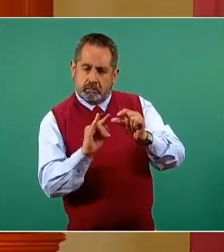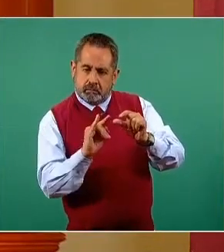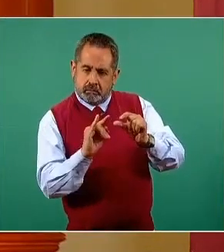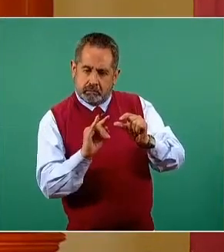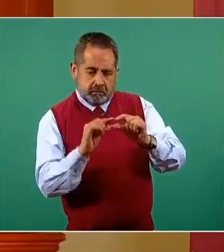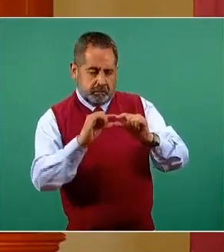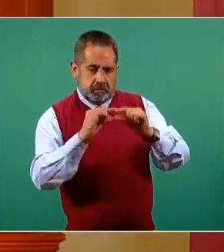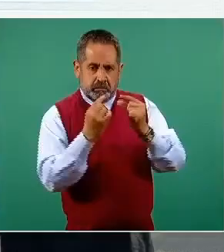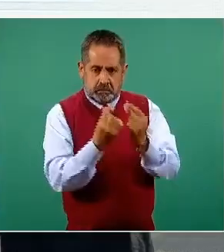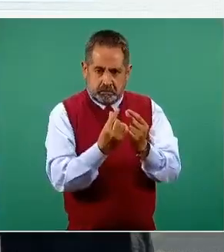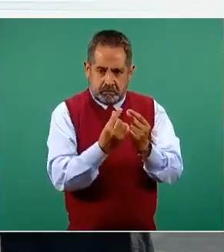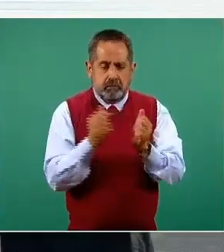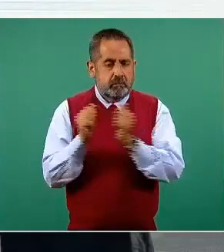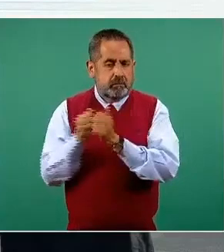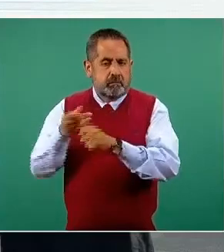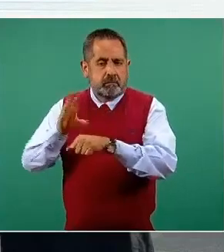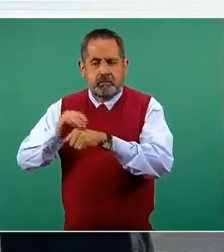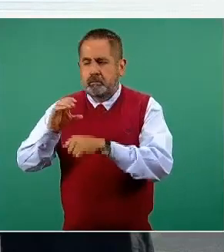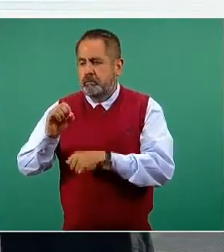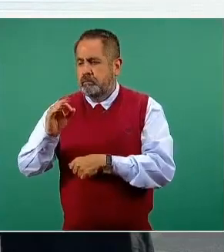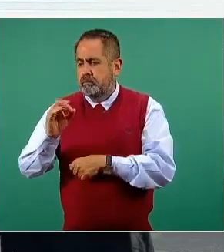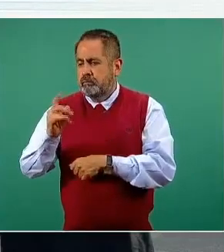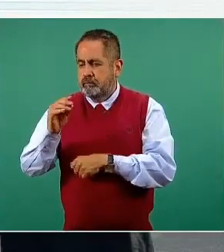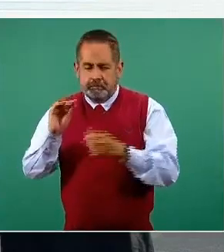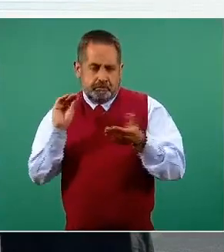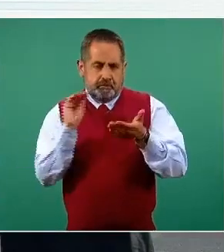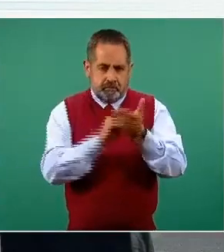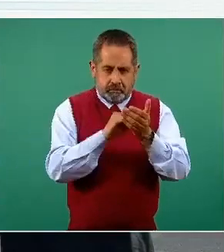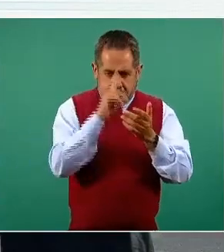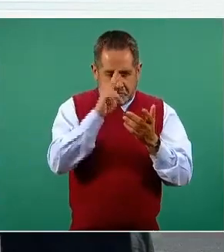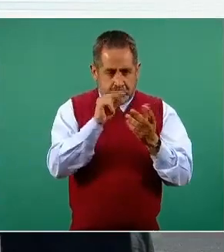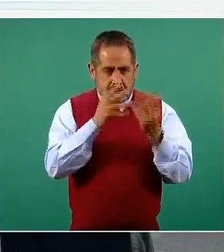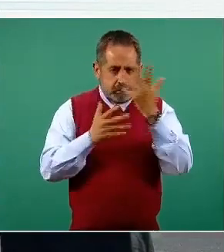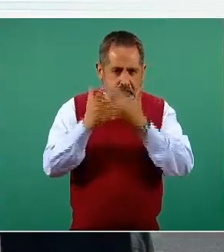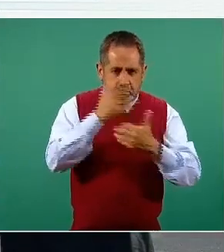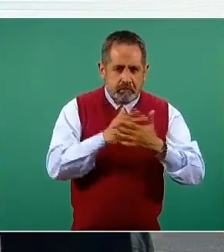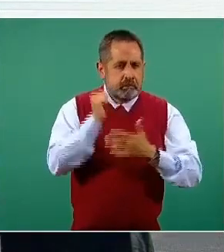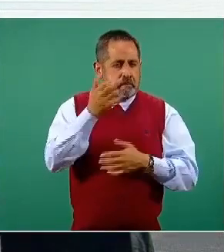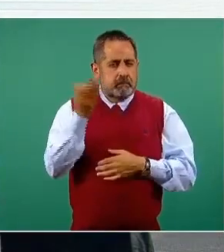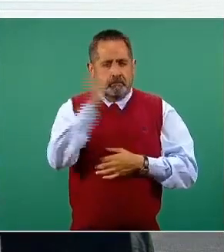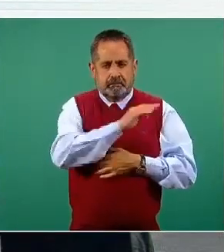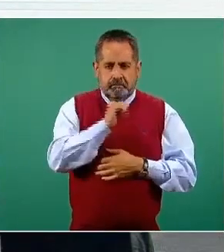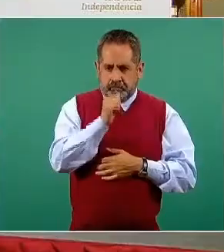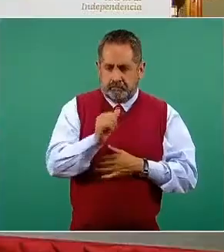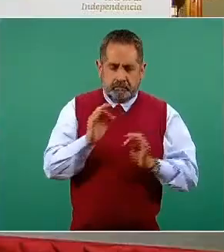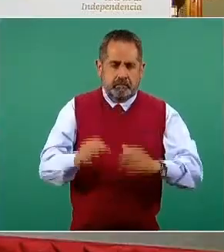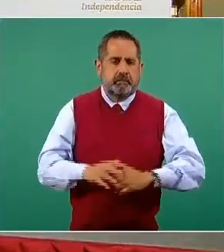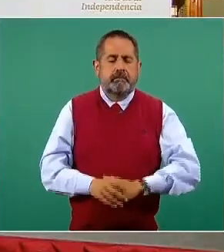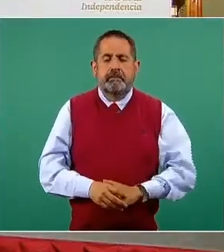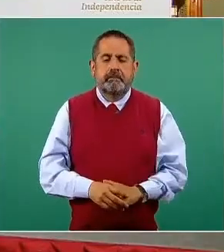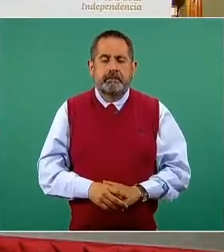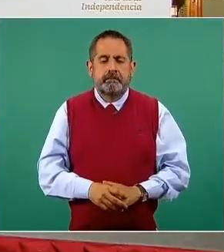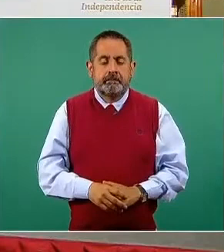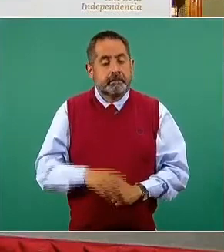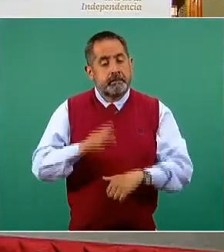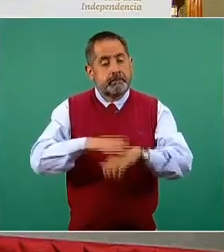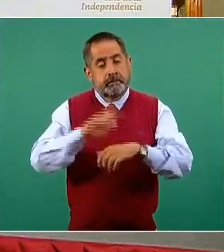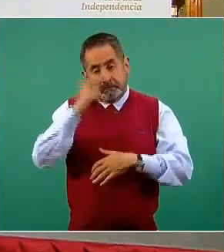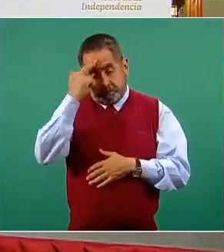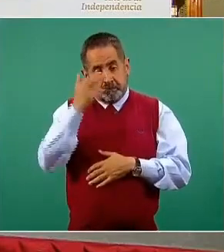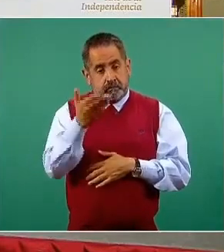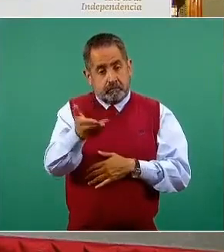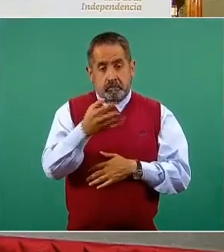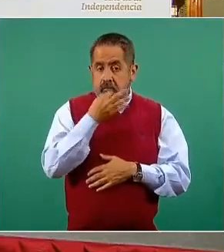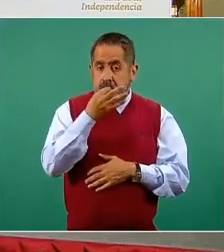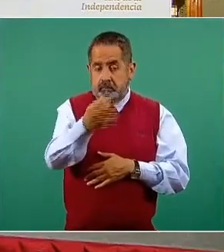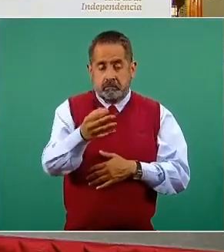apropiadamente registrada ante COFEPRIS para que no se confunda con cualquier intento de falsificación. Y recordamos aquí,